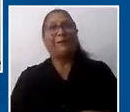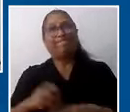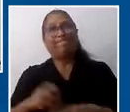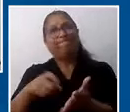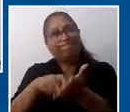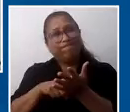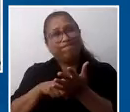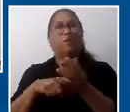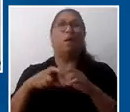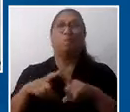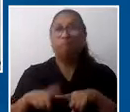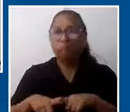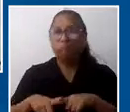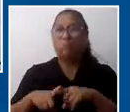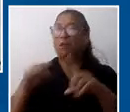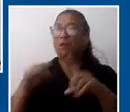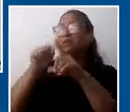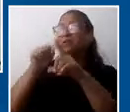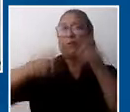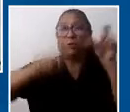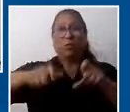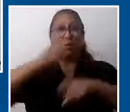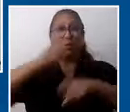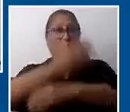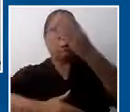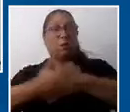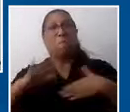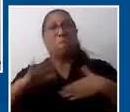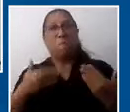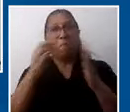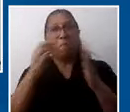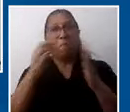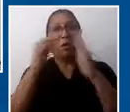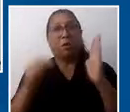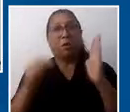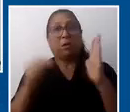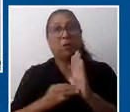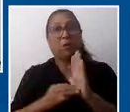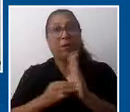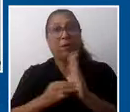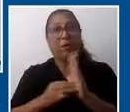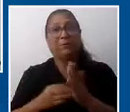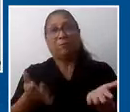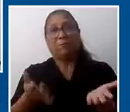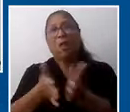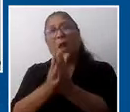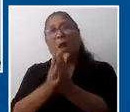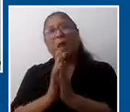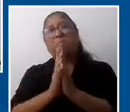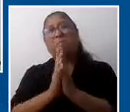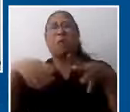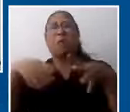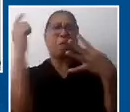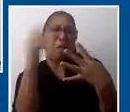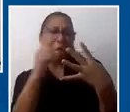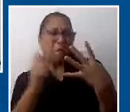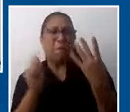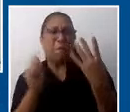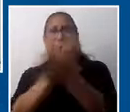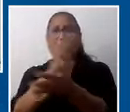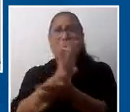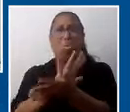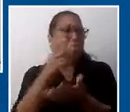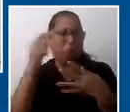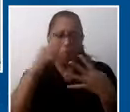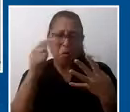condicionamientos hacia las personas con discapacidad para que puedan matricularse en la medida que les piden un sinnúmero de documentación. El tema del certificado